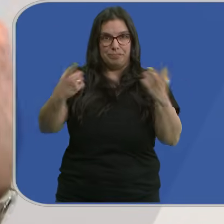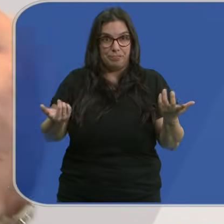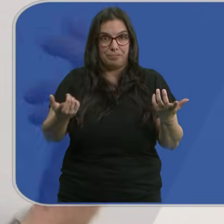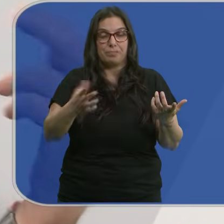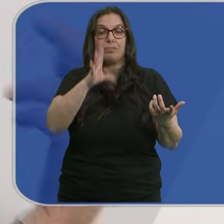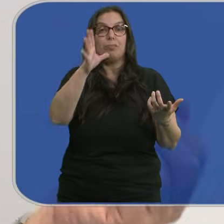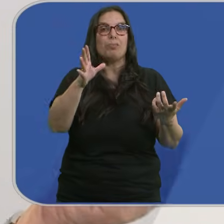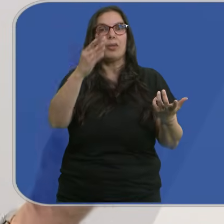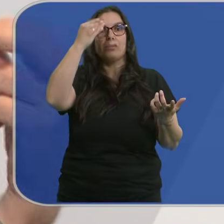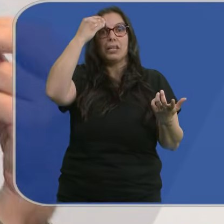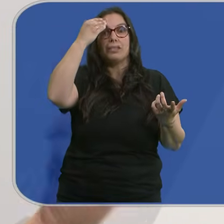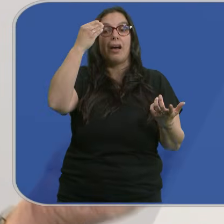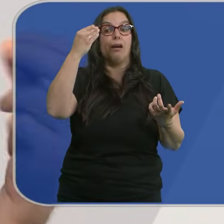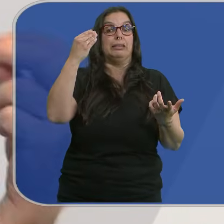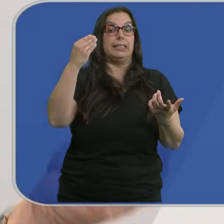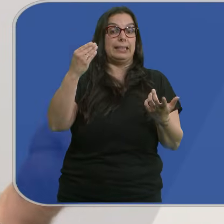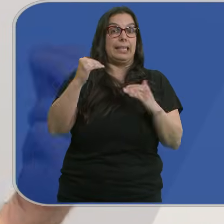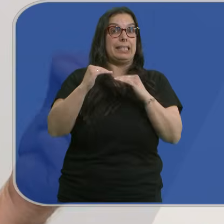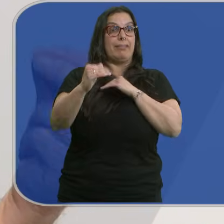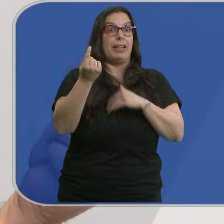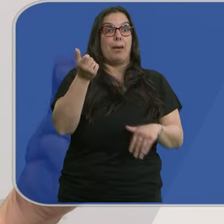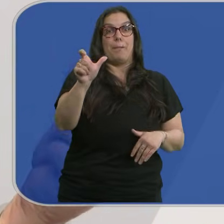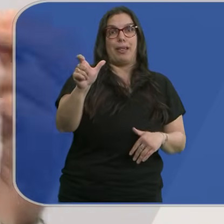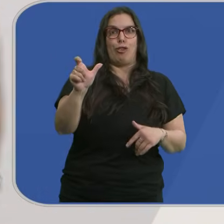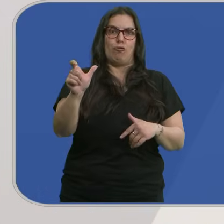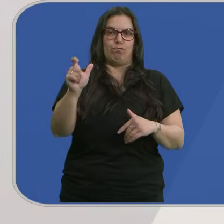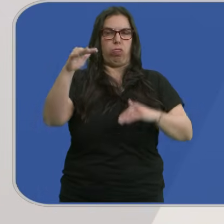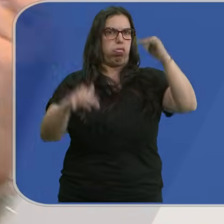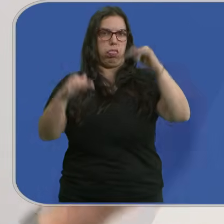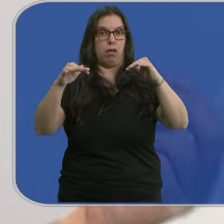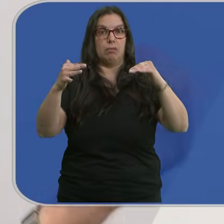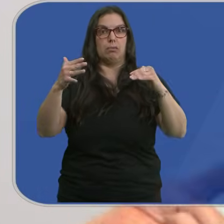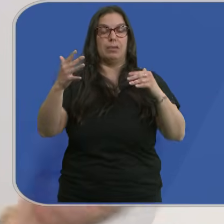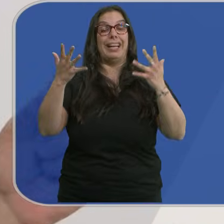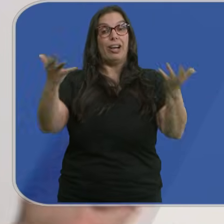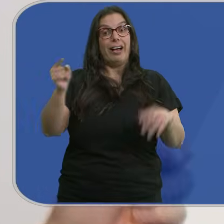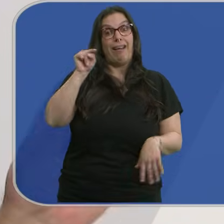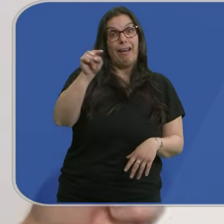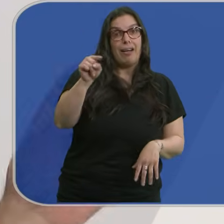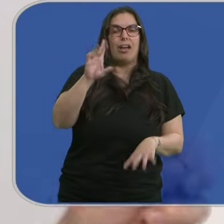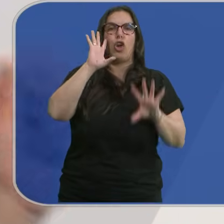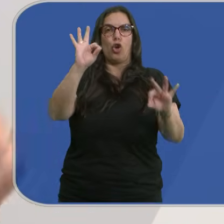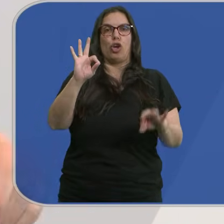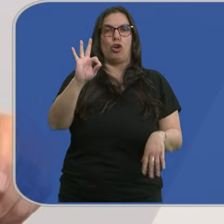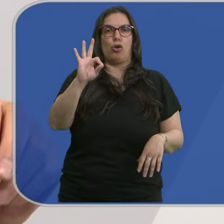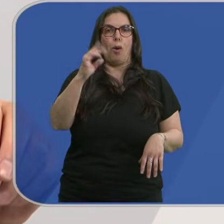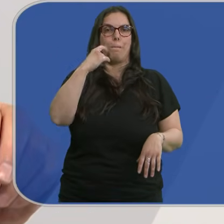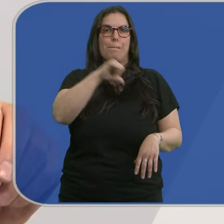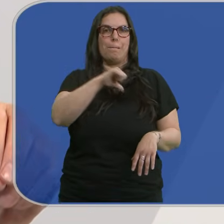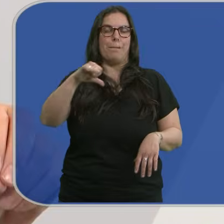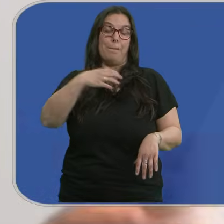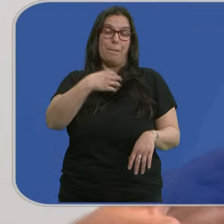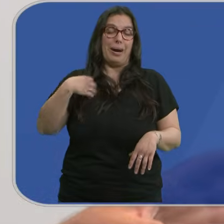porque empiezan a considerar que la estabilidad de precios no está conseguida. Y entonces ahí, evidentemente, un Banco Central tiene que